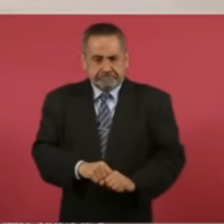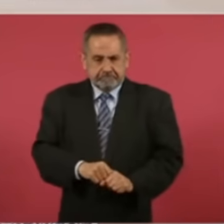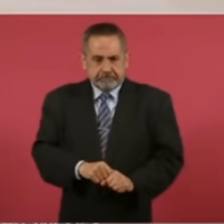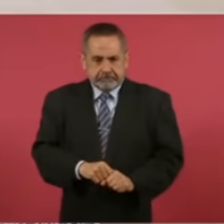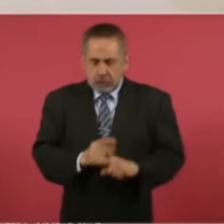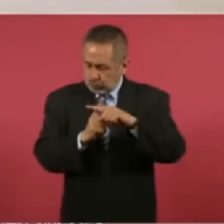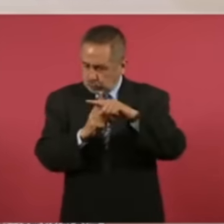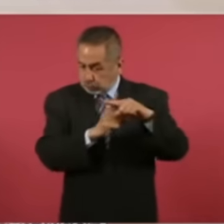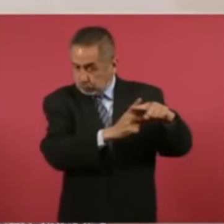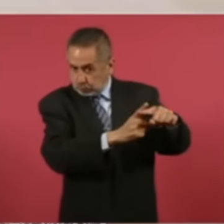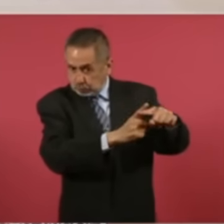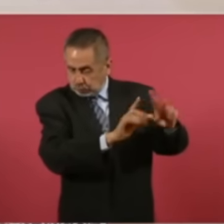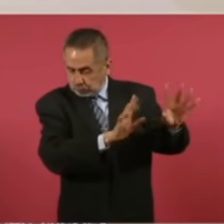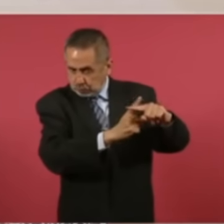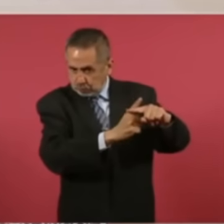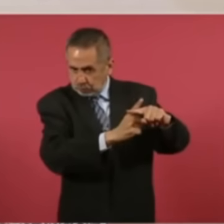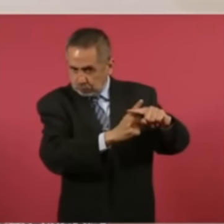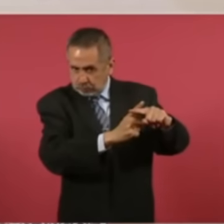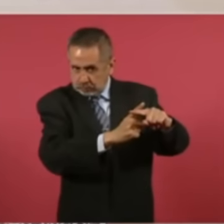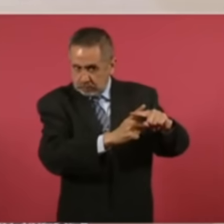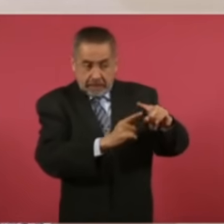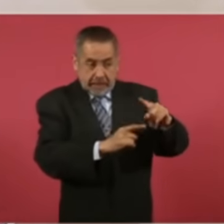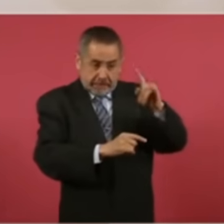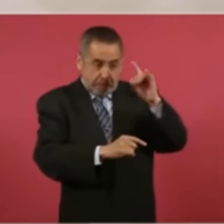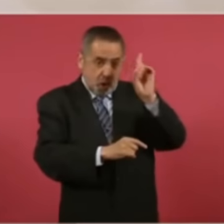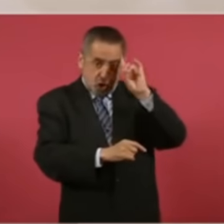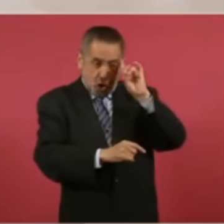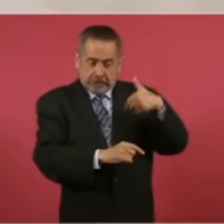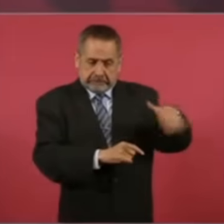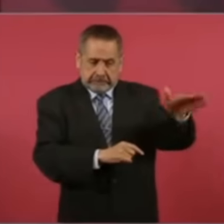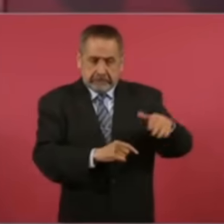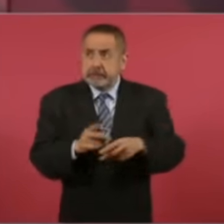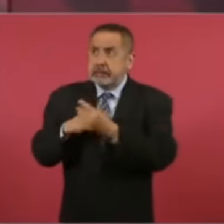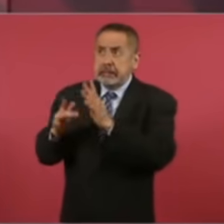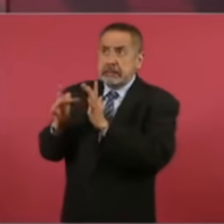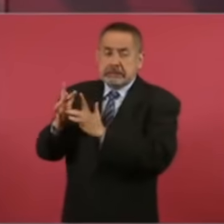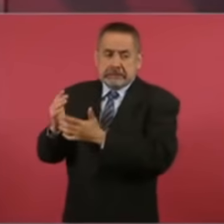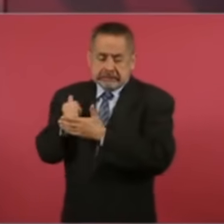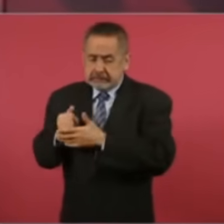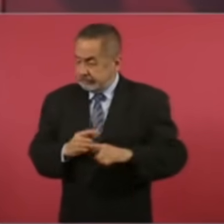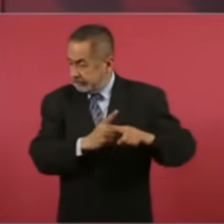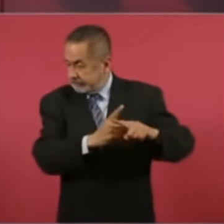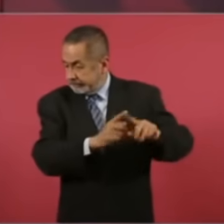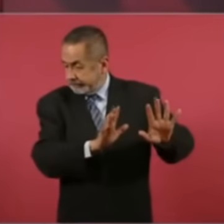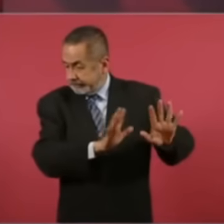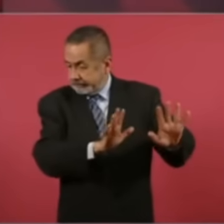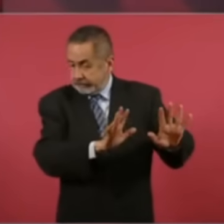Cruz, cruz, cruz, que se vaya el demonio y que venga Jesús.